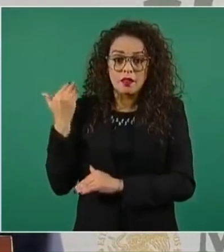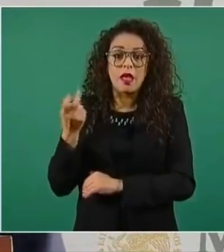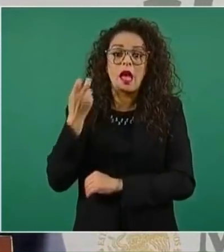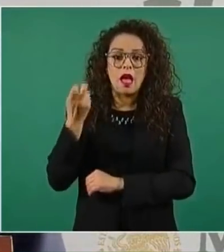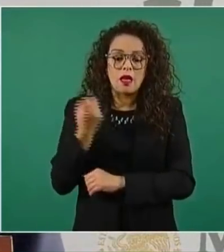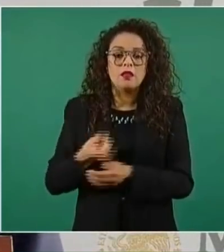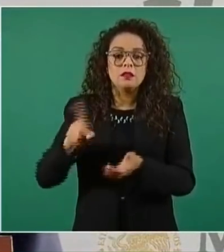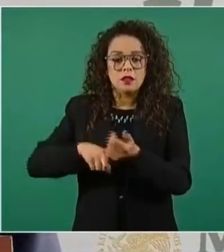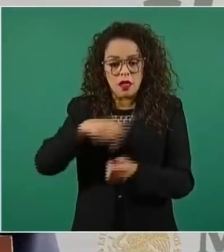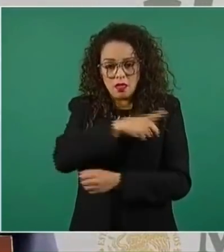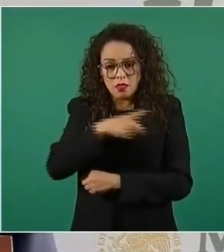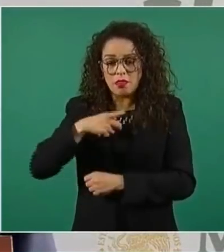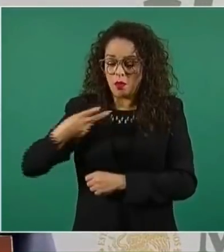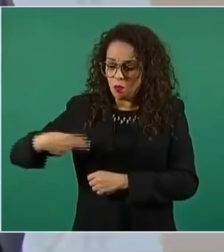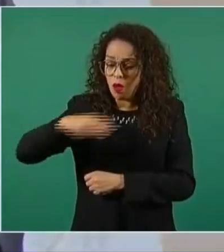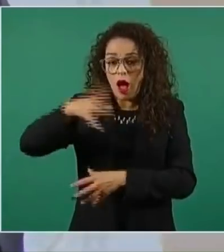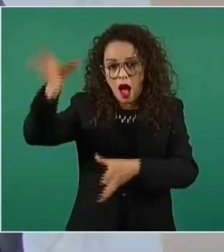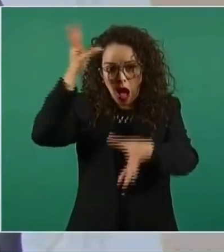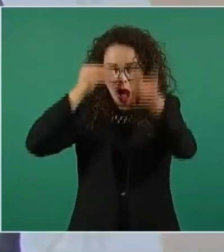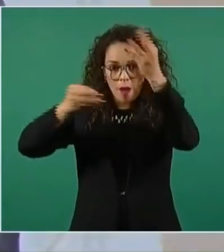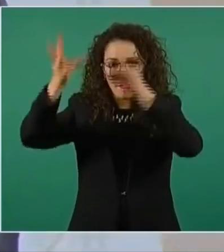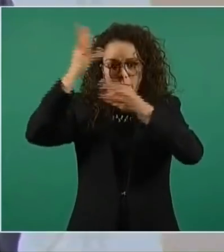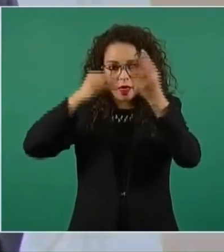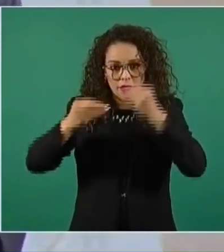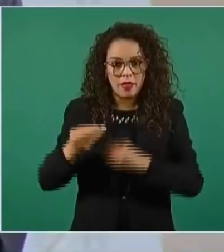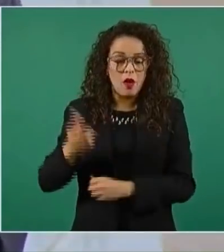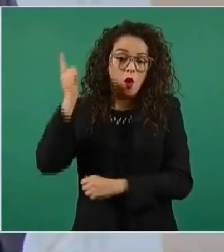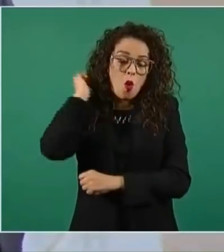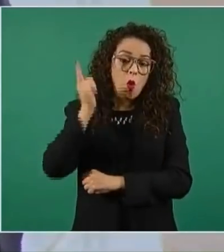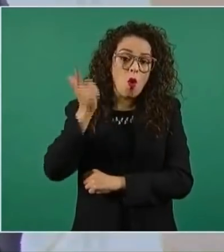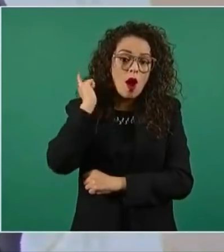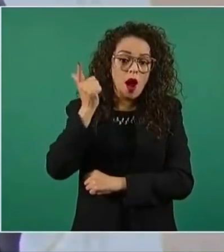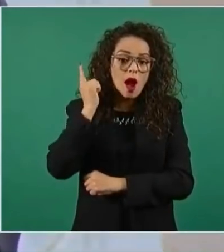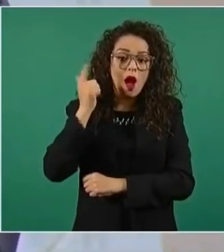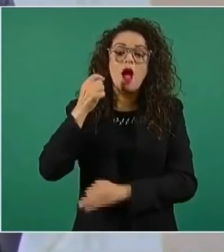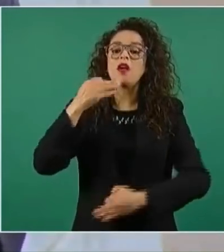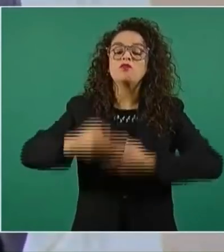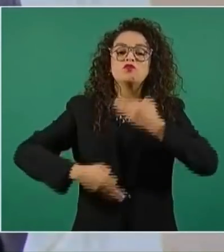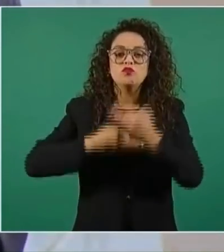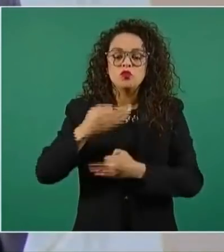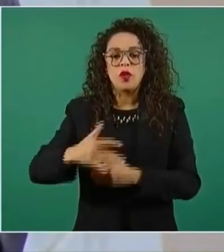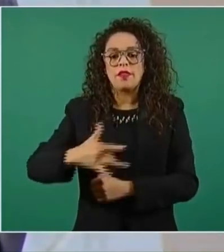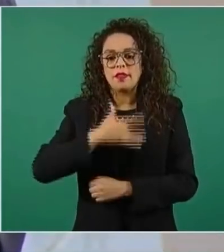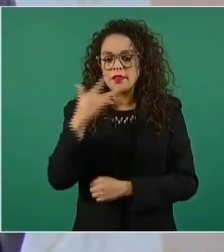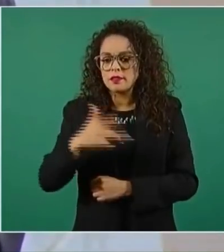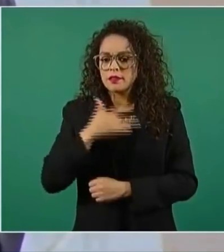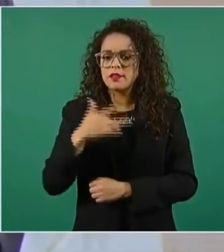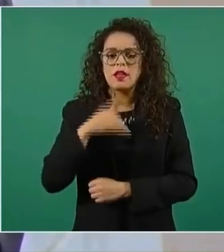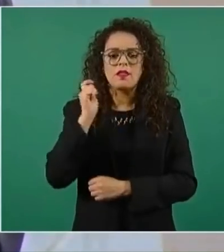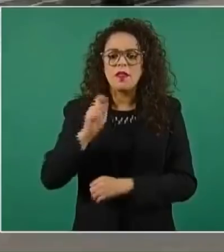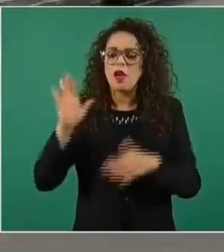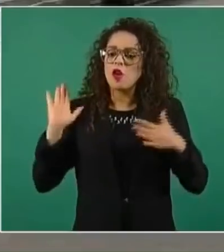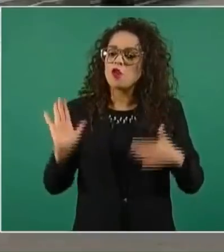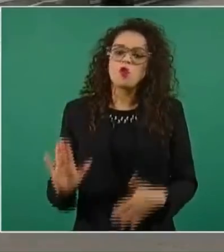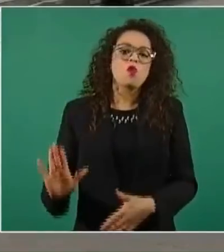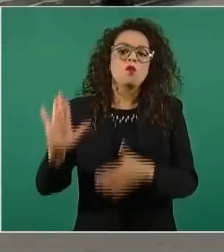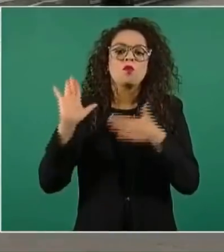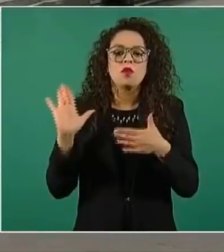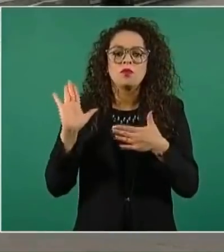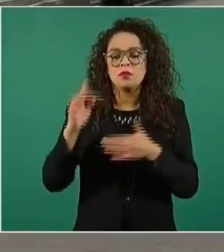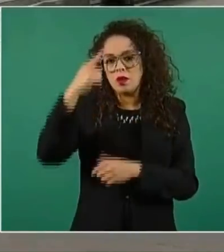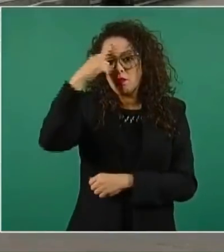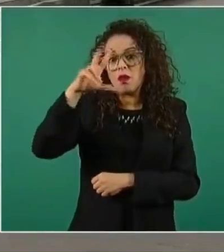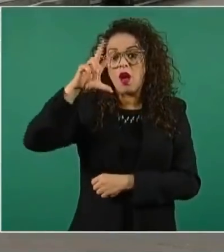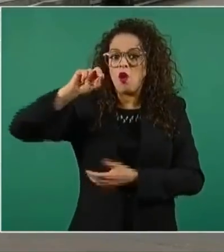enseñanzas mayores. Ojalá todos hagamos el compromiso de la no